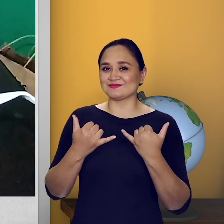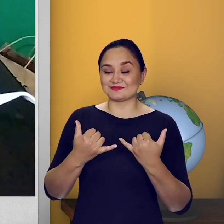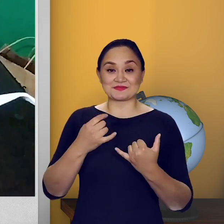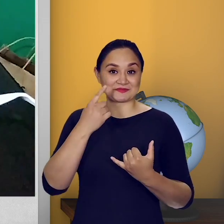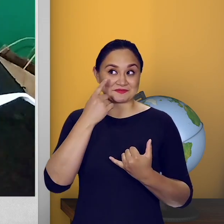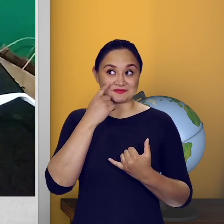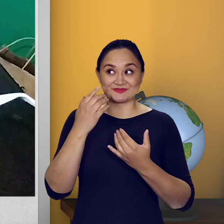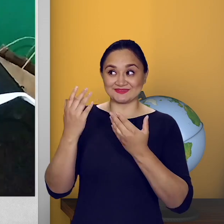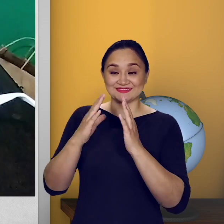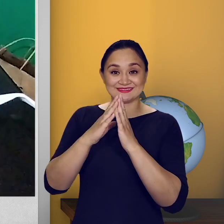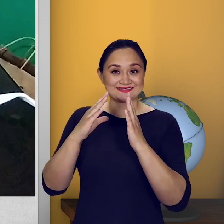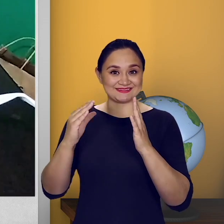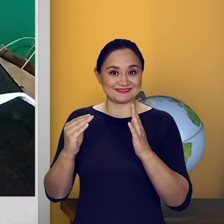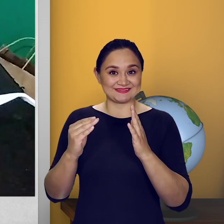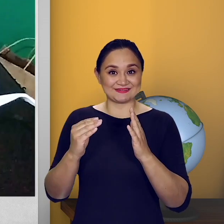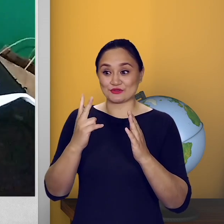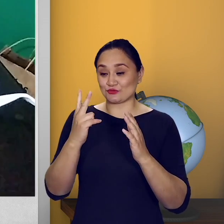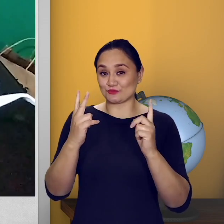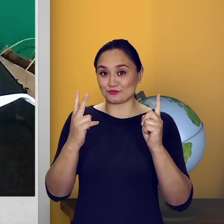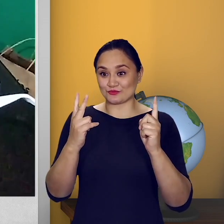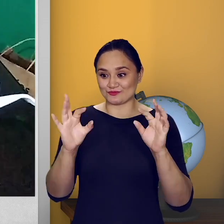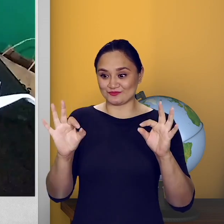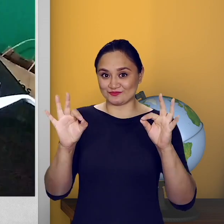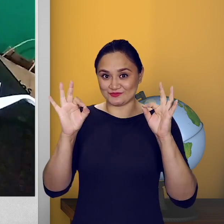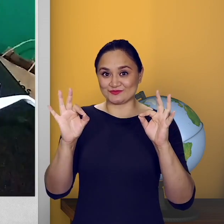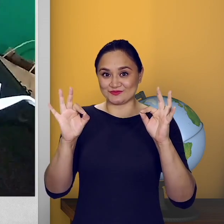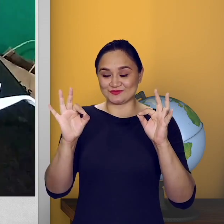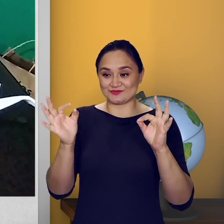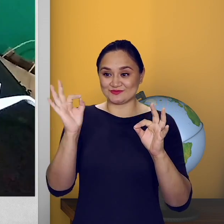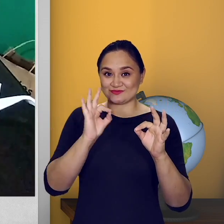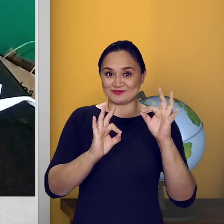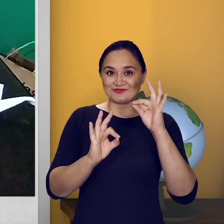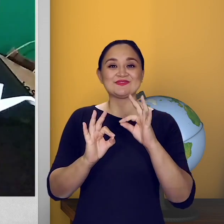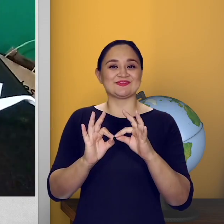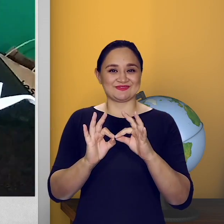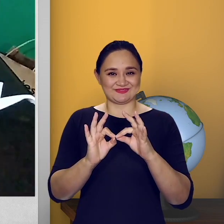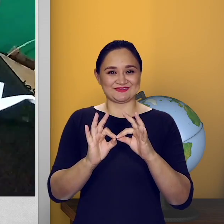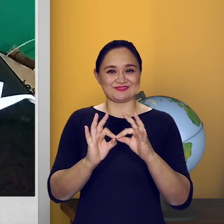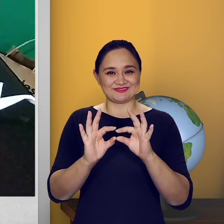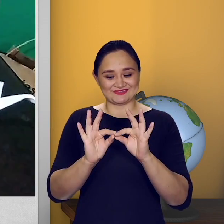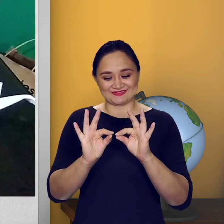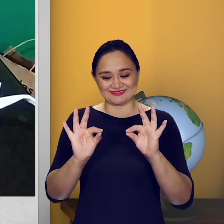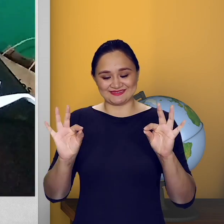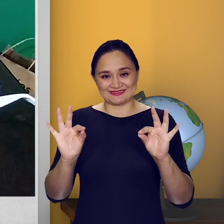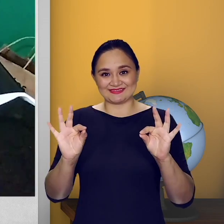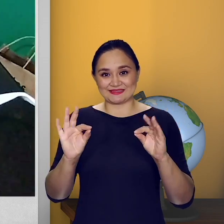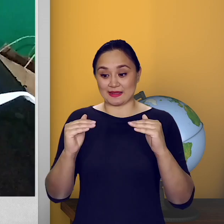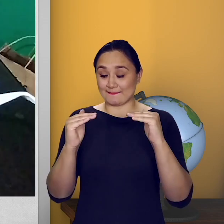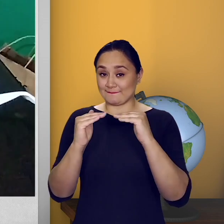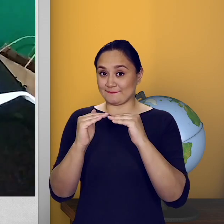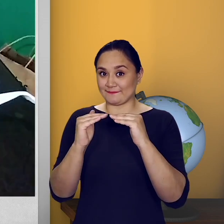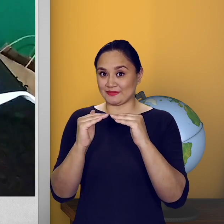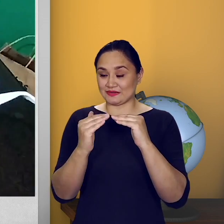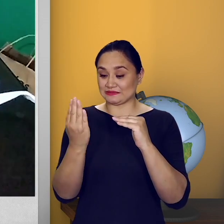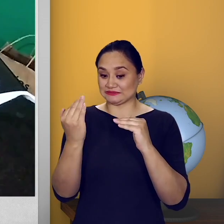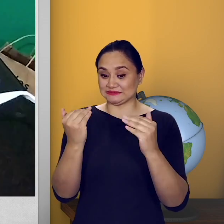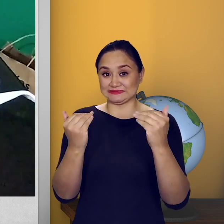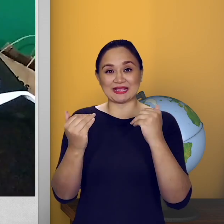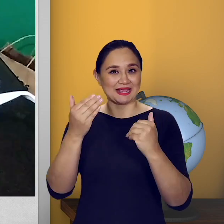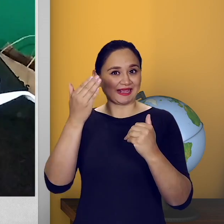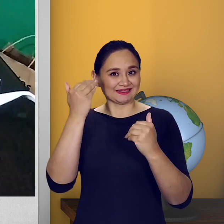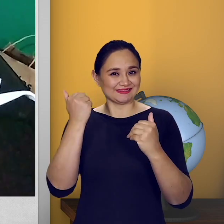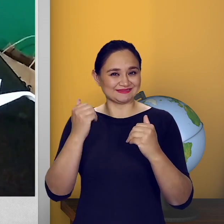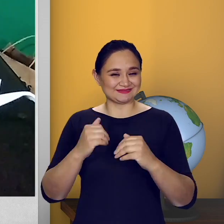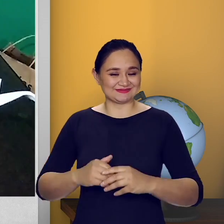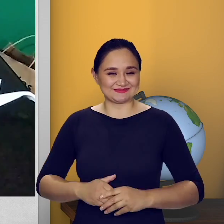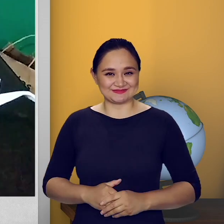Ahora vamos a doblar las dos puntas que nos quedaron sueltas hacia adentro, paralela a los dobleces que